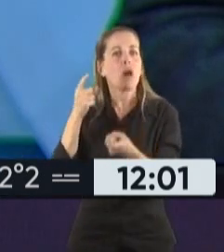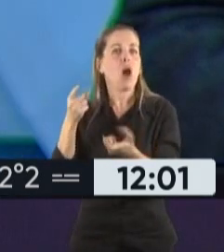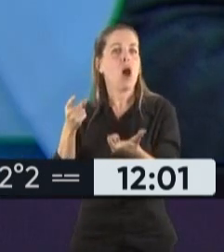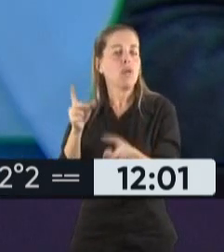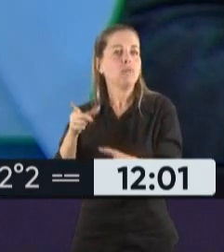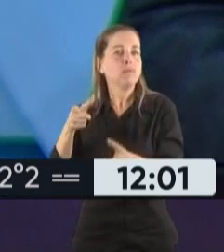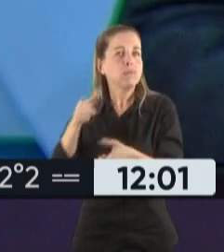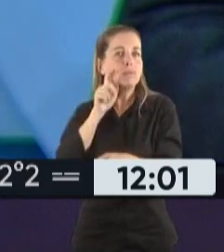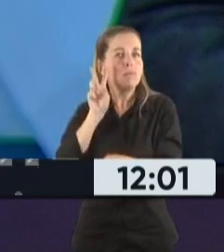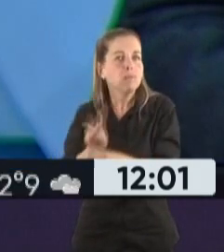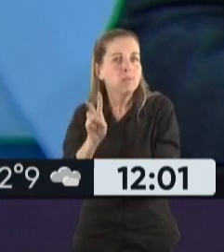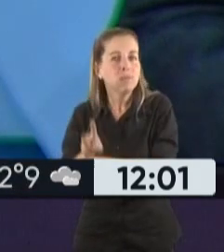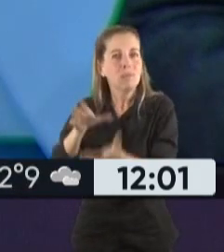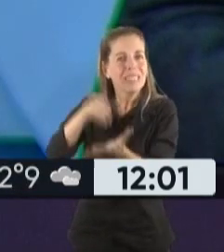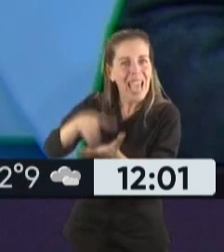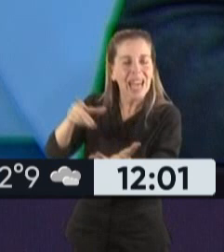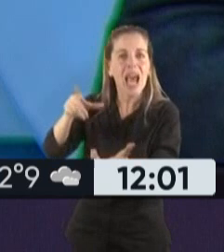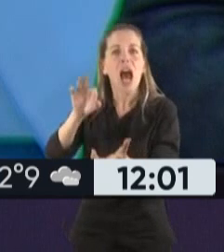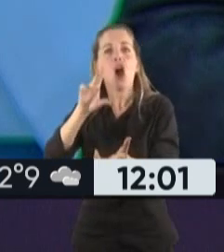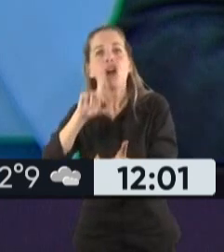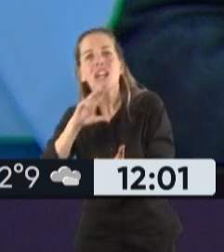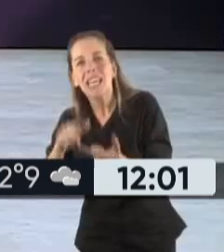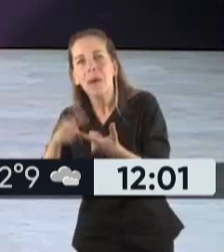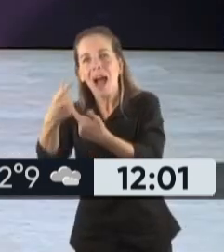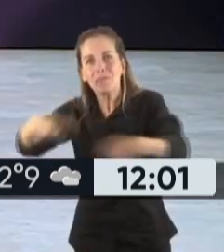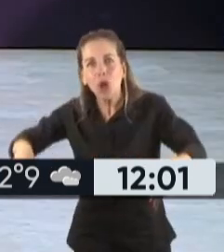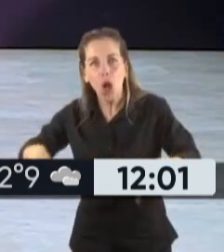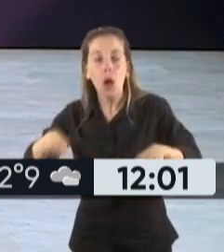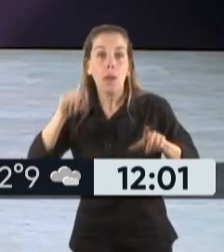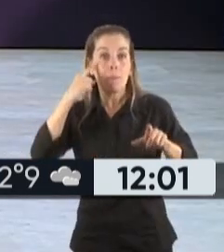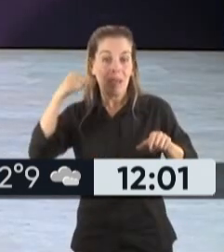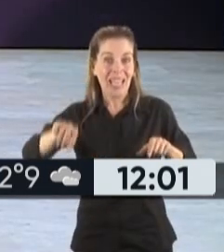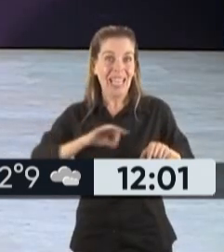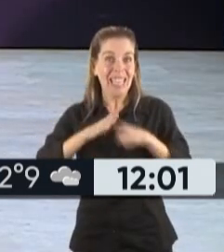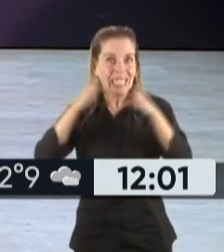vid, y bueno, veía cómo este año vamos a tener mejores